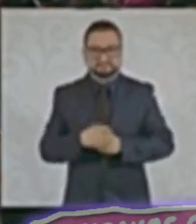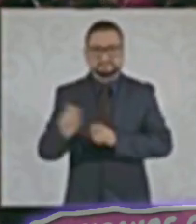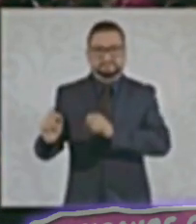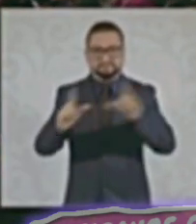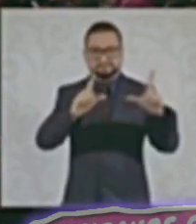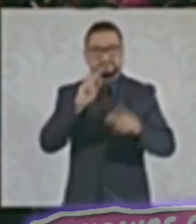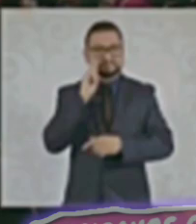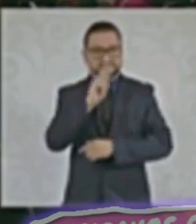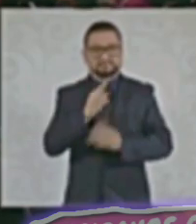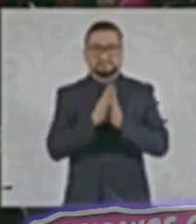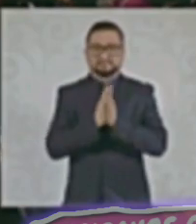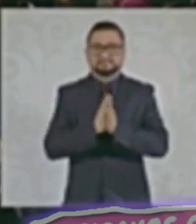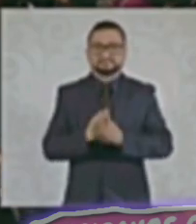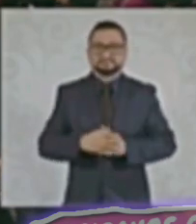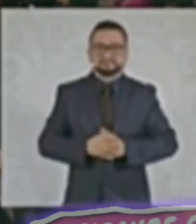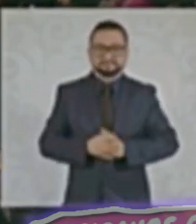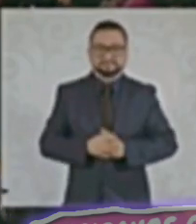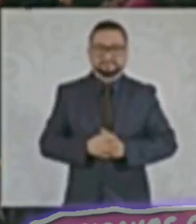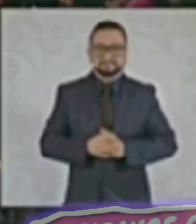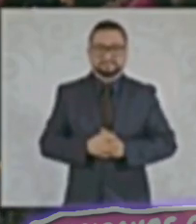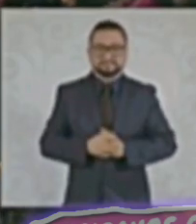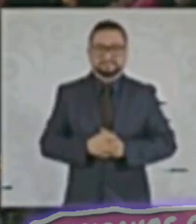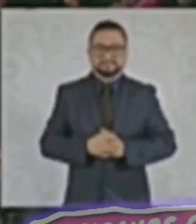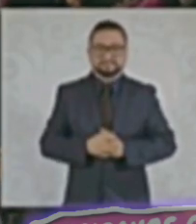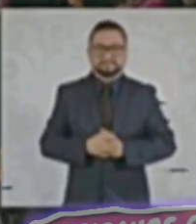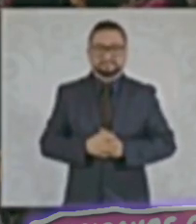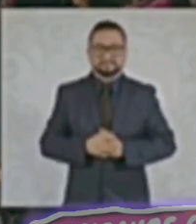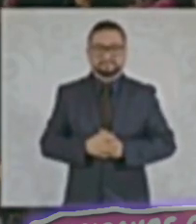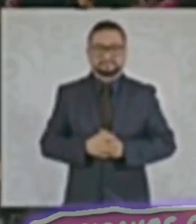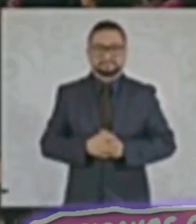también? Sí, mejor así.